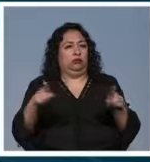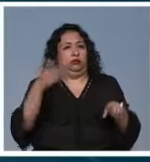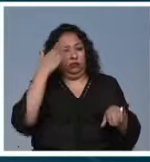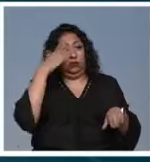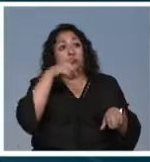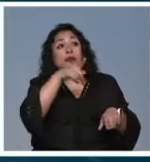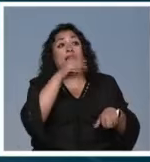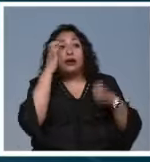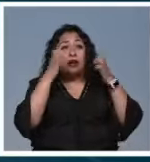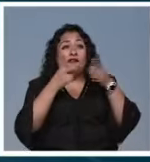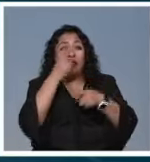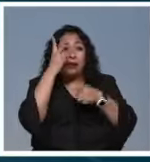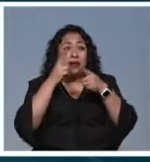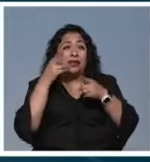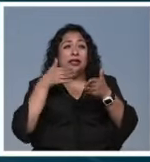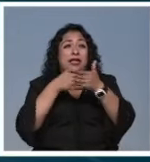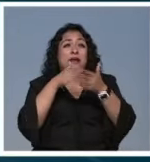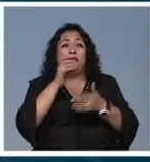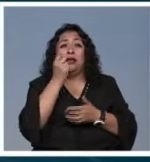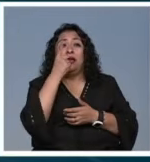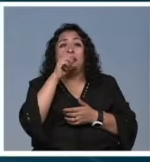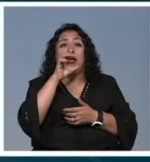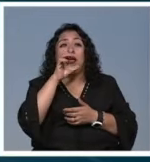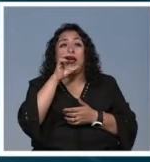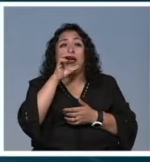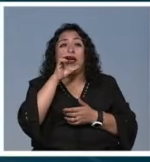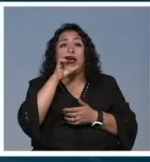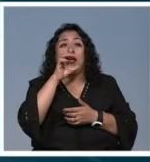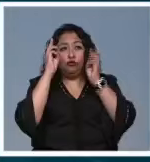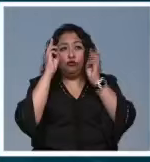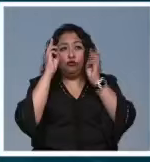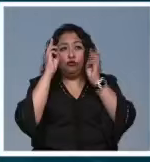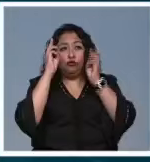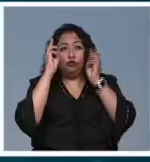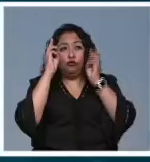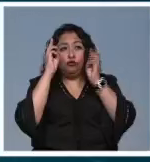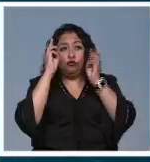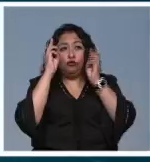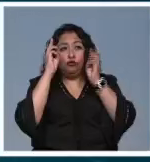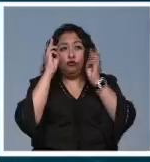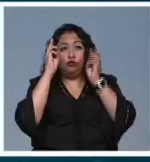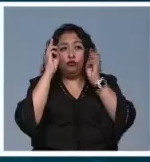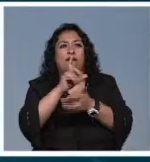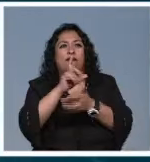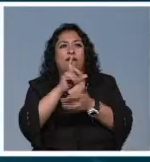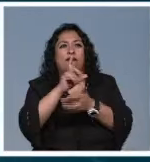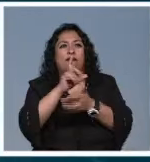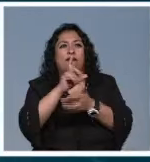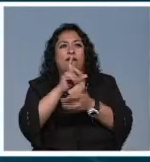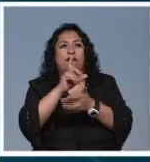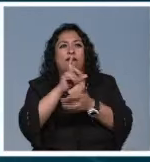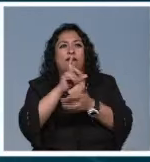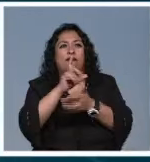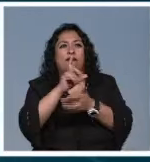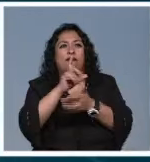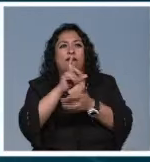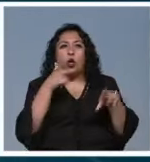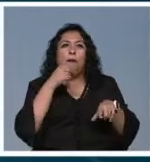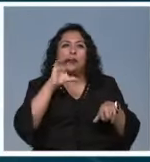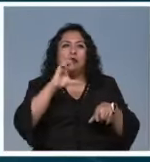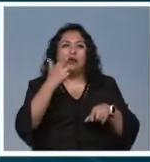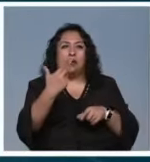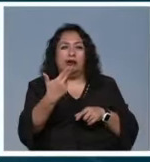exposición Fragmentaciones al Límite de Carlos Soto permanecerá en el Museo Nacional de la Estampa hasta el 20 de octubre. Con información y texto de